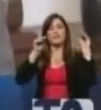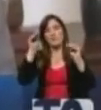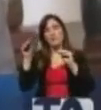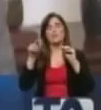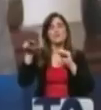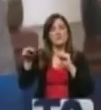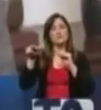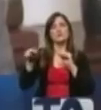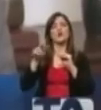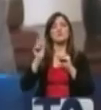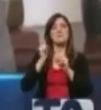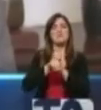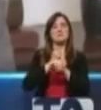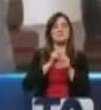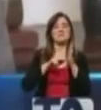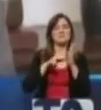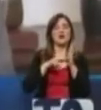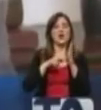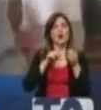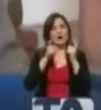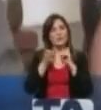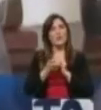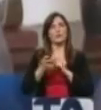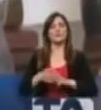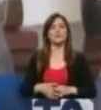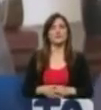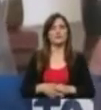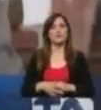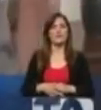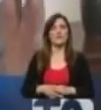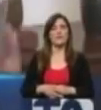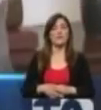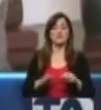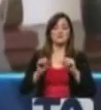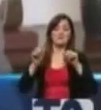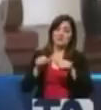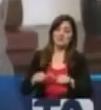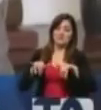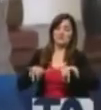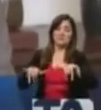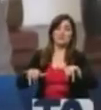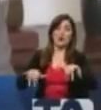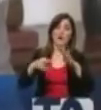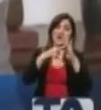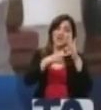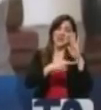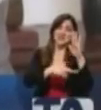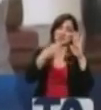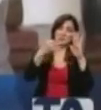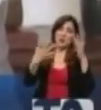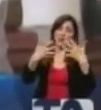permita ampliar una legislación con la figura de la preexistencia. Puede ser otra alternativa, siempre y cuando esta preexistencia esté